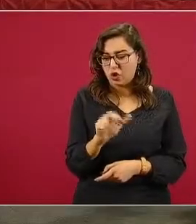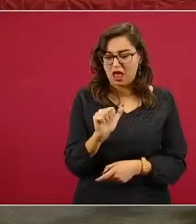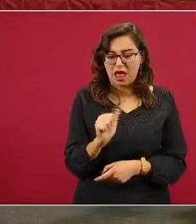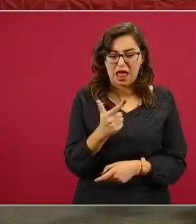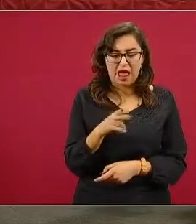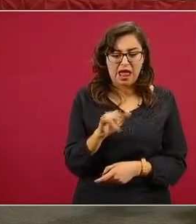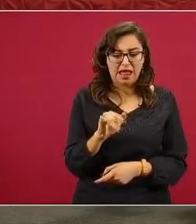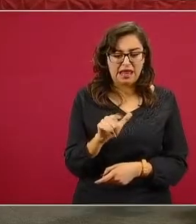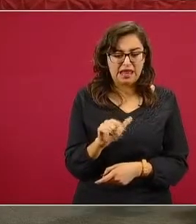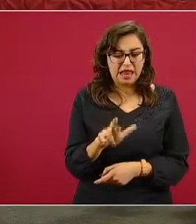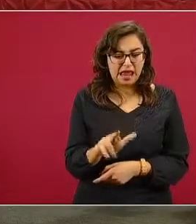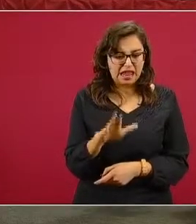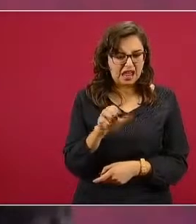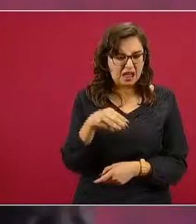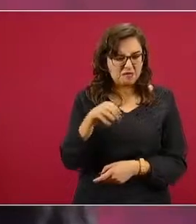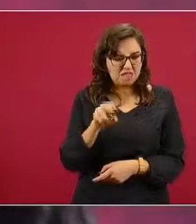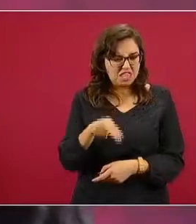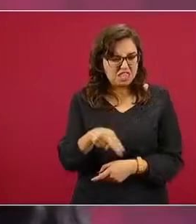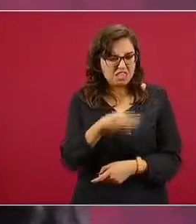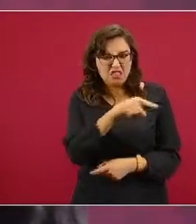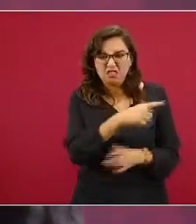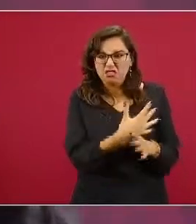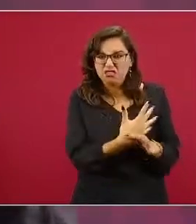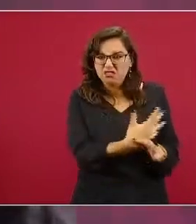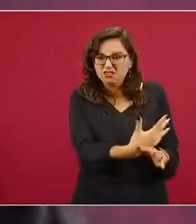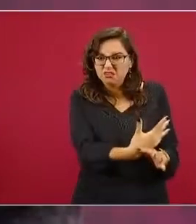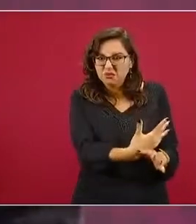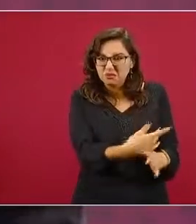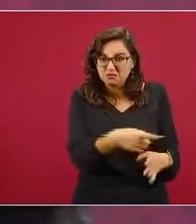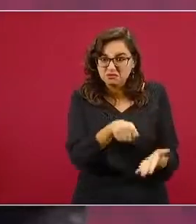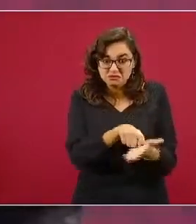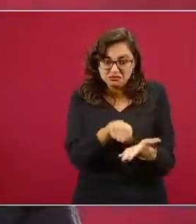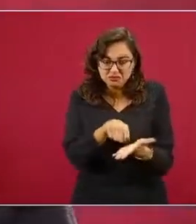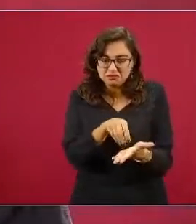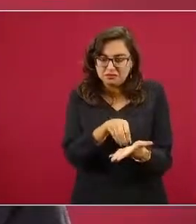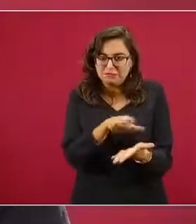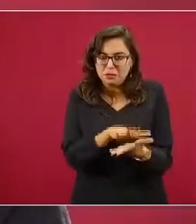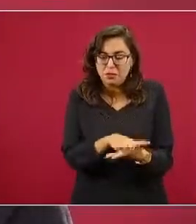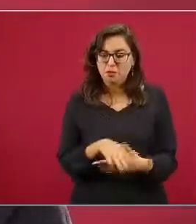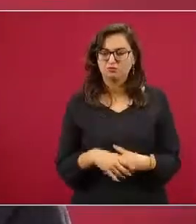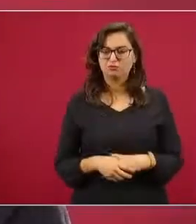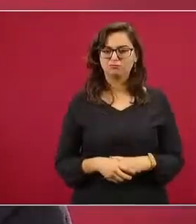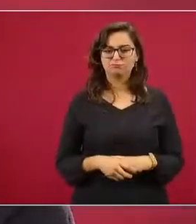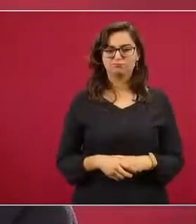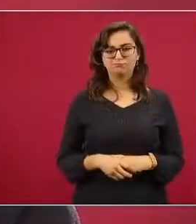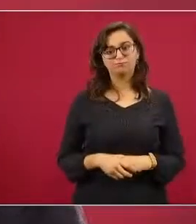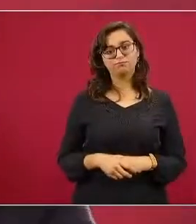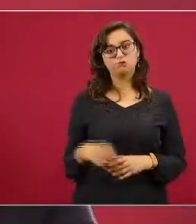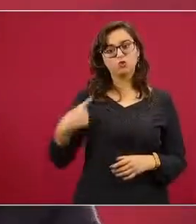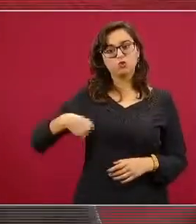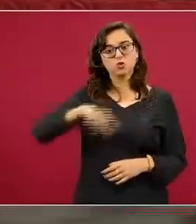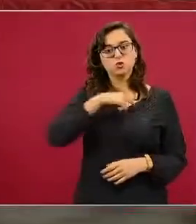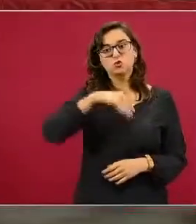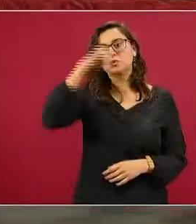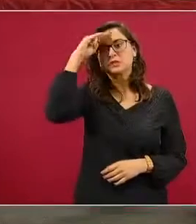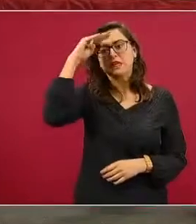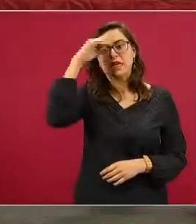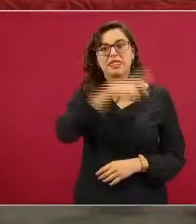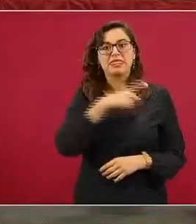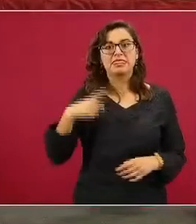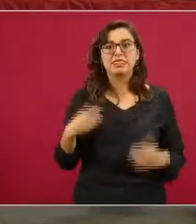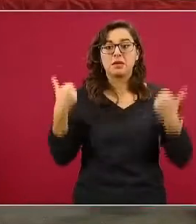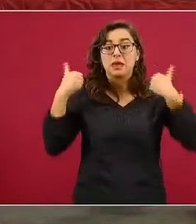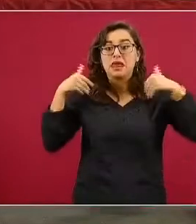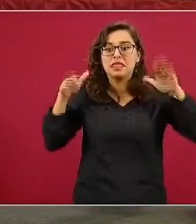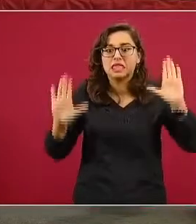referencias bibliográficas de alguno de los capítulos. Nosotros un poco esperaríamos ver artículos científicos, técnicos sobre la materia,